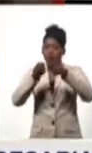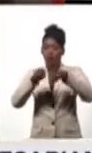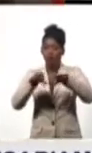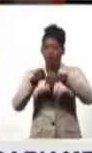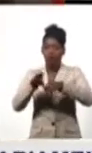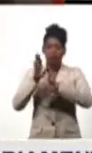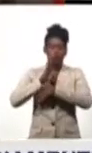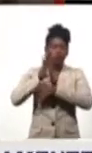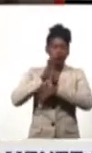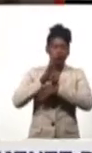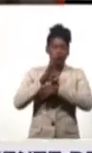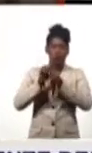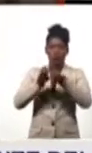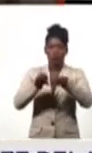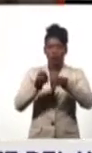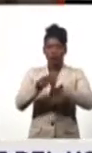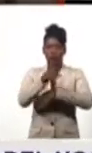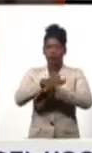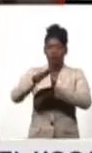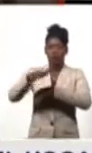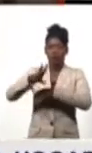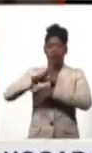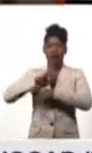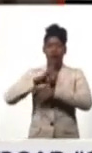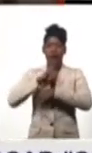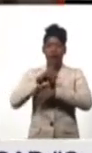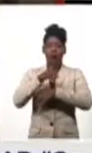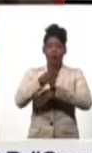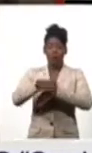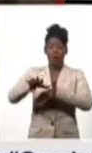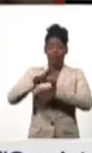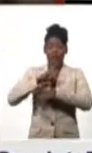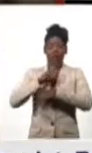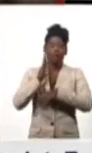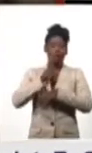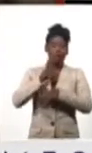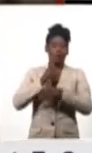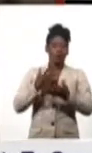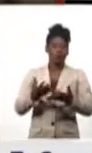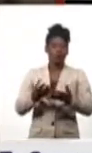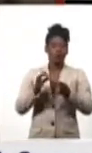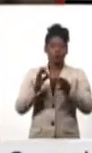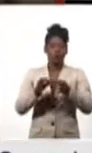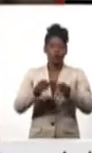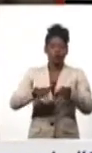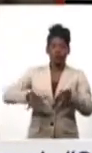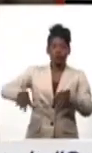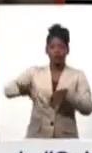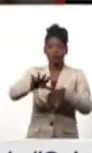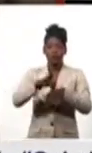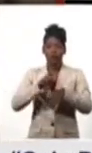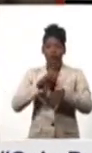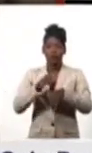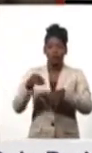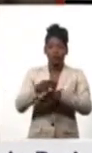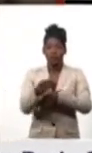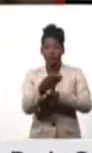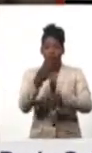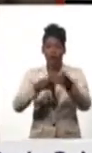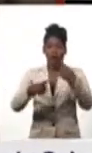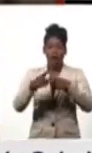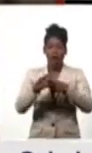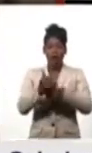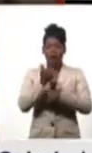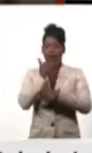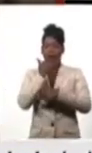agua, como puede ser un río, como puede ser una bahía, etcétera. Eso puede generar, en función de la agresividad de ese residual, se puede generar